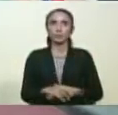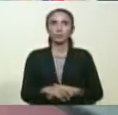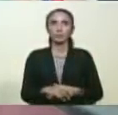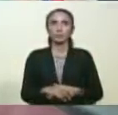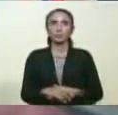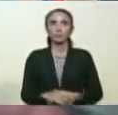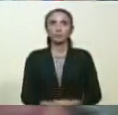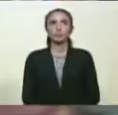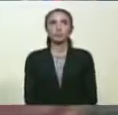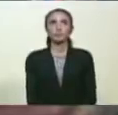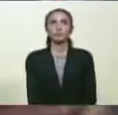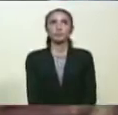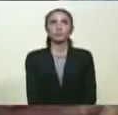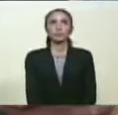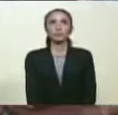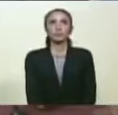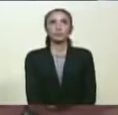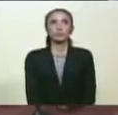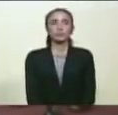Venezuela.